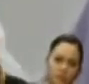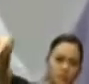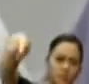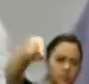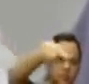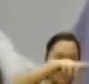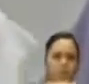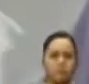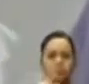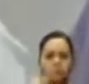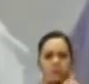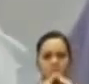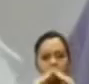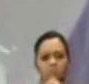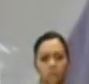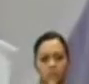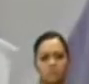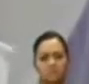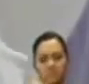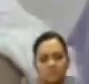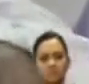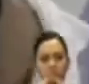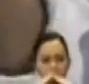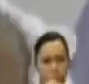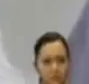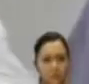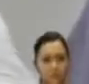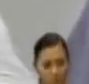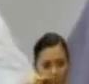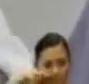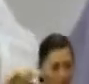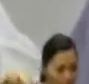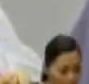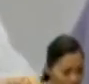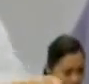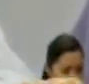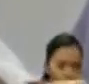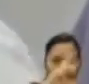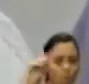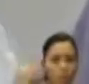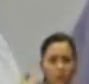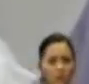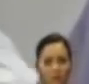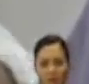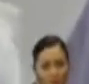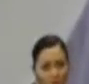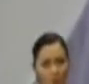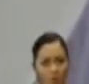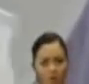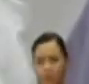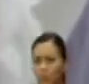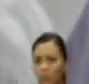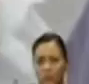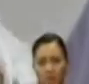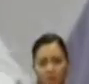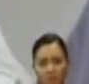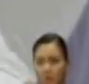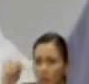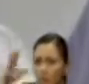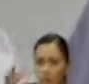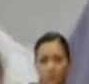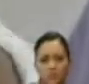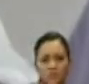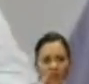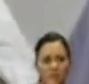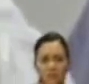invasiones, de gente que usted ve la tierra, sin servicios básicos, desordenado, casucha,